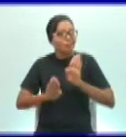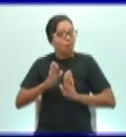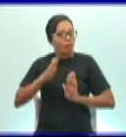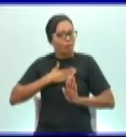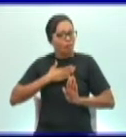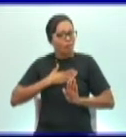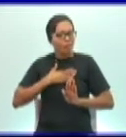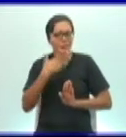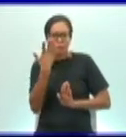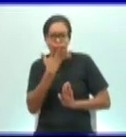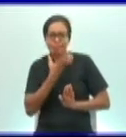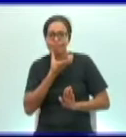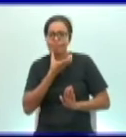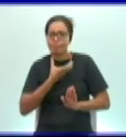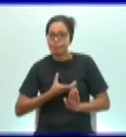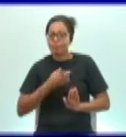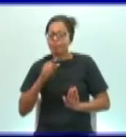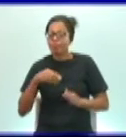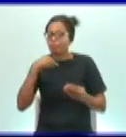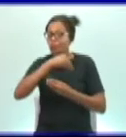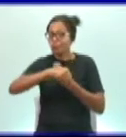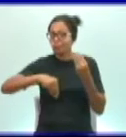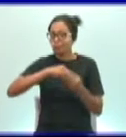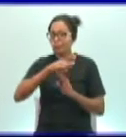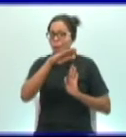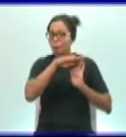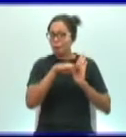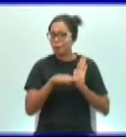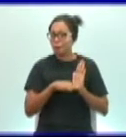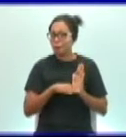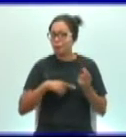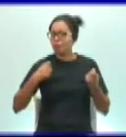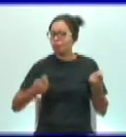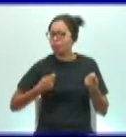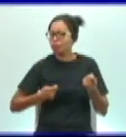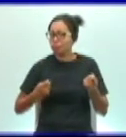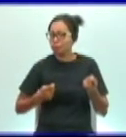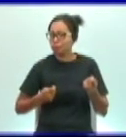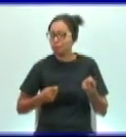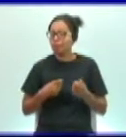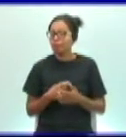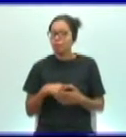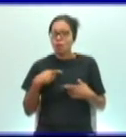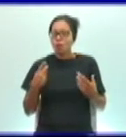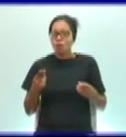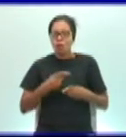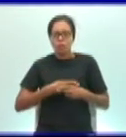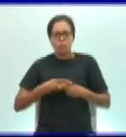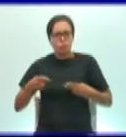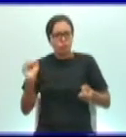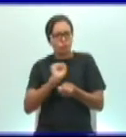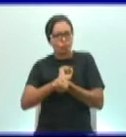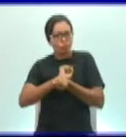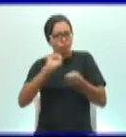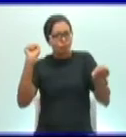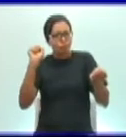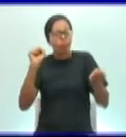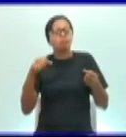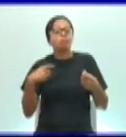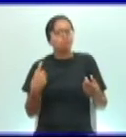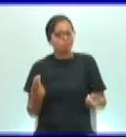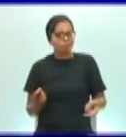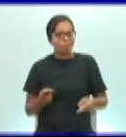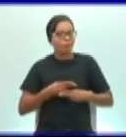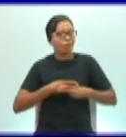convierte en programa de lucha. Incluso interpretando la idea, la historia me absolverá, o sea que la historia va a justificar,